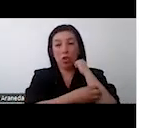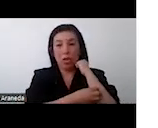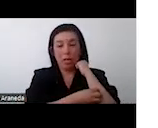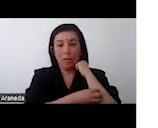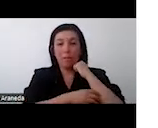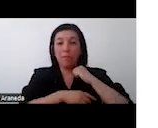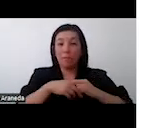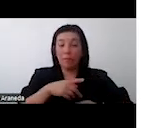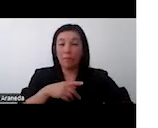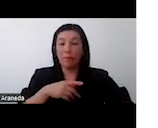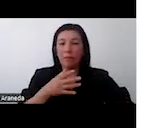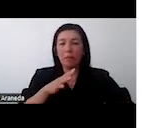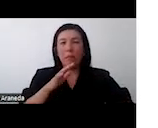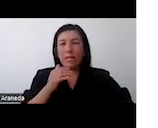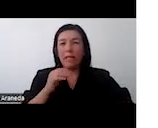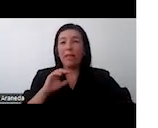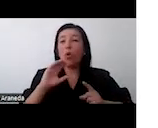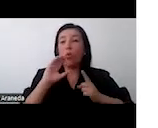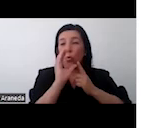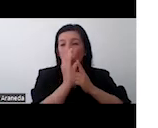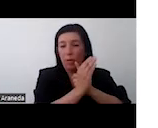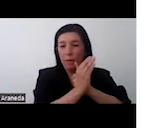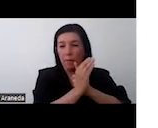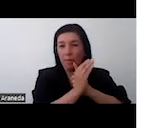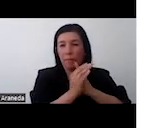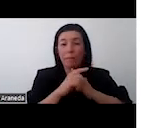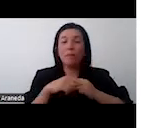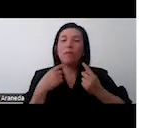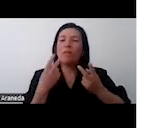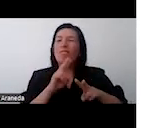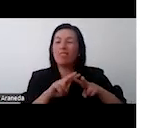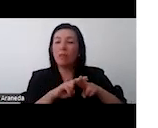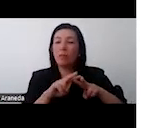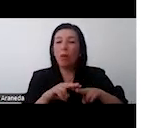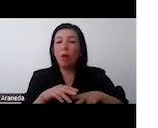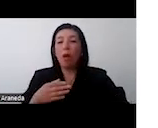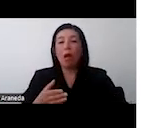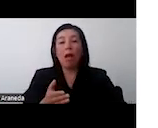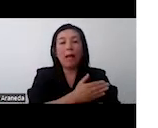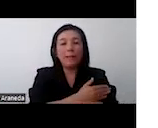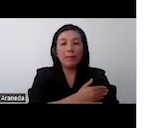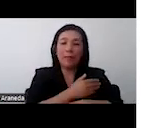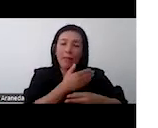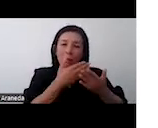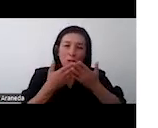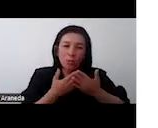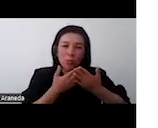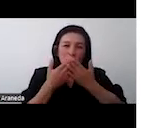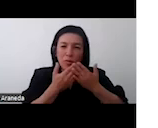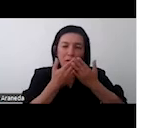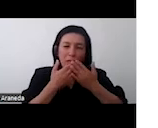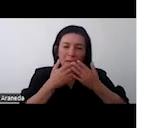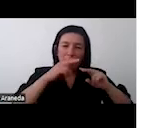este caso era del, si no me equivoco, de Cultura, y lo que hicimos fue primero como estudiar los antecedentes que existían dentro